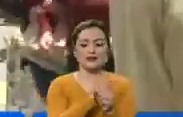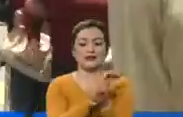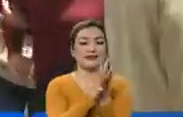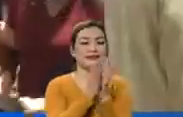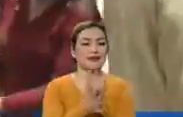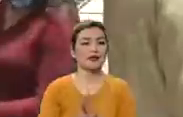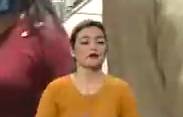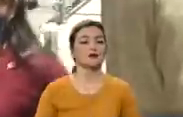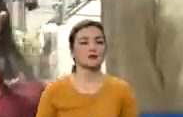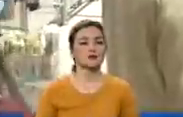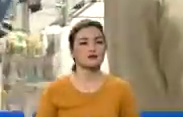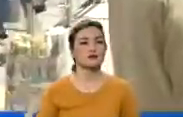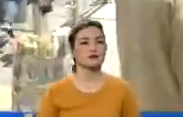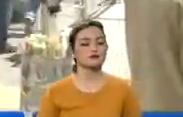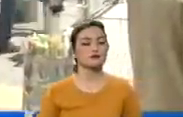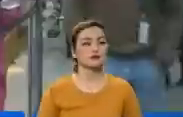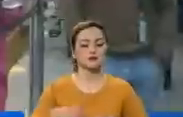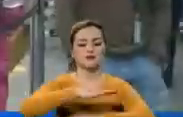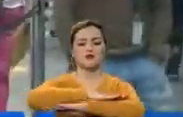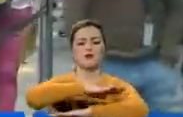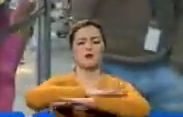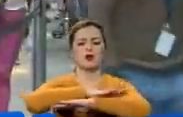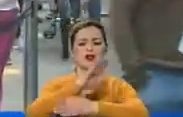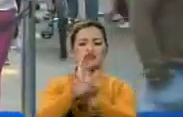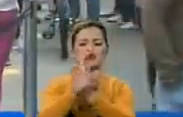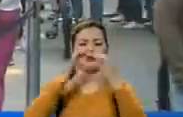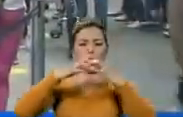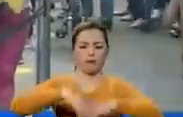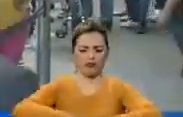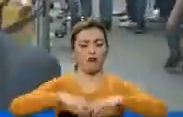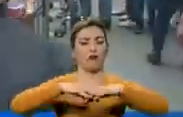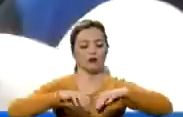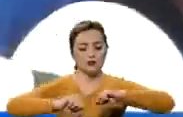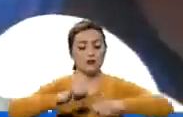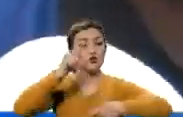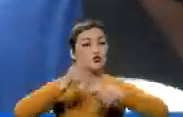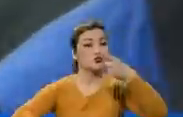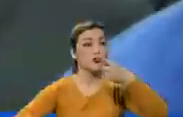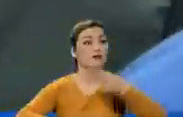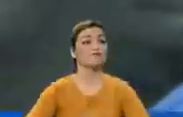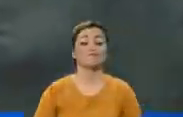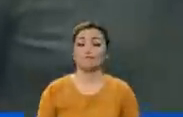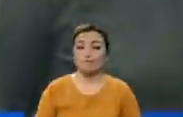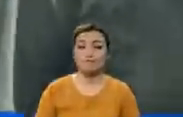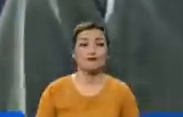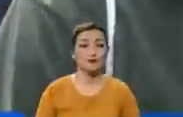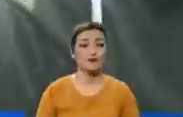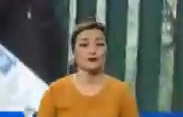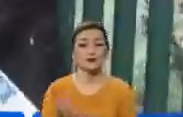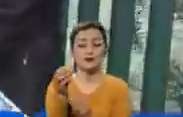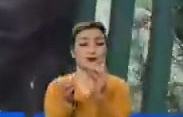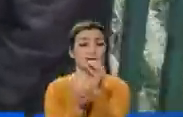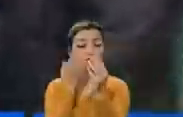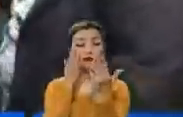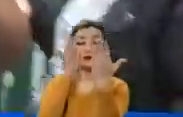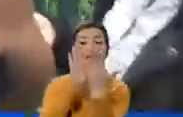señorita. Según los usuarios, el colapso de la plataforma del IES les impide que hagan sus trámites en línea, por eso tienen que ir a las oficinas